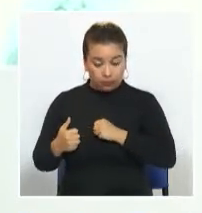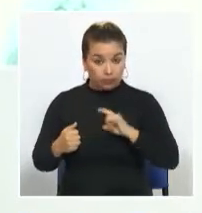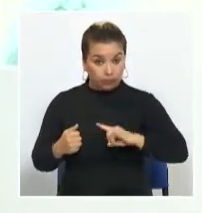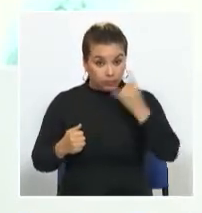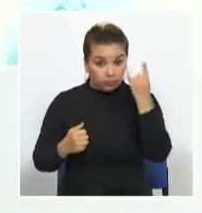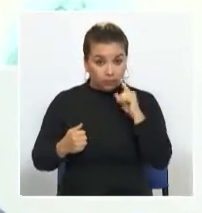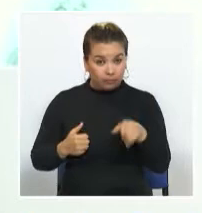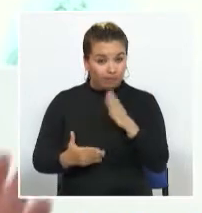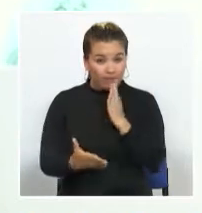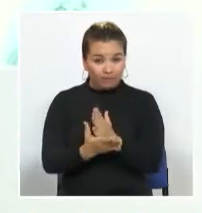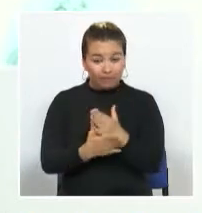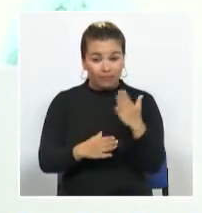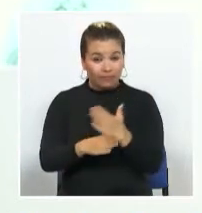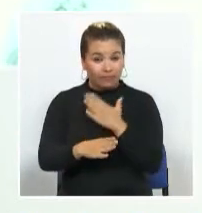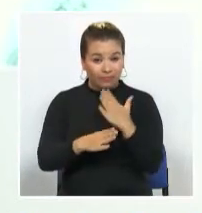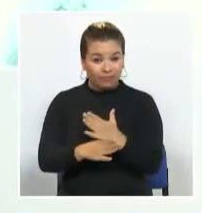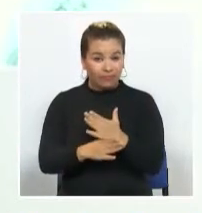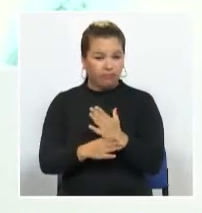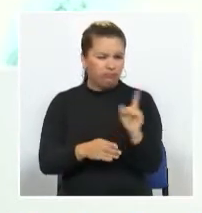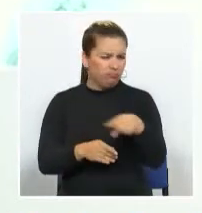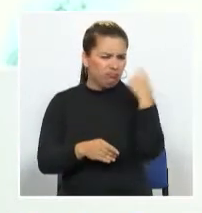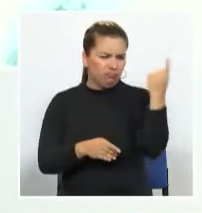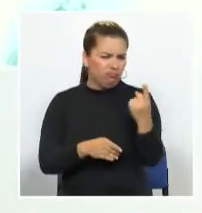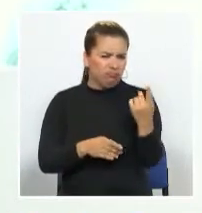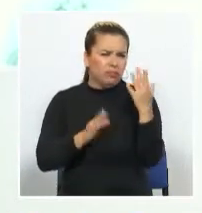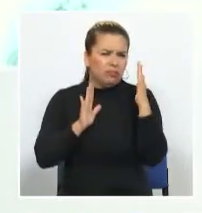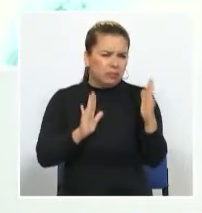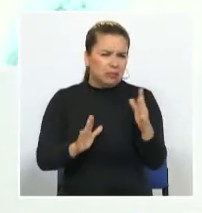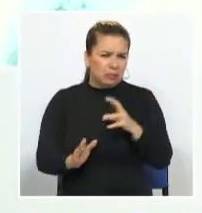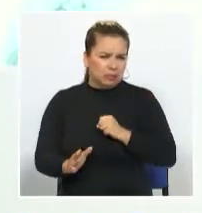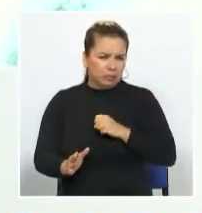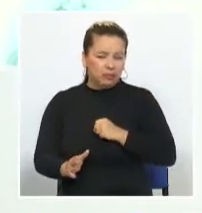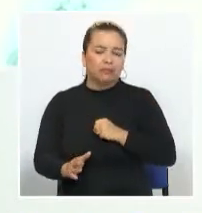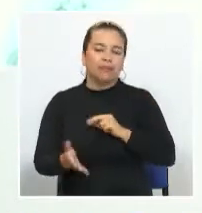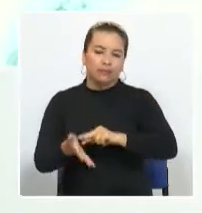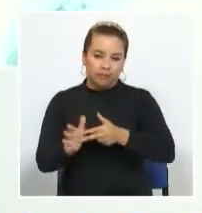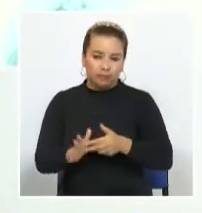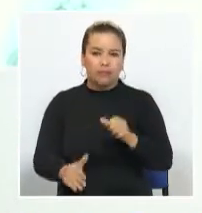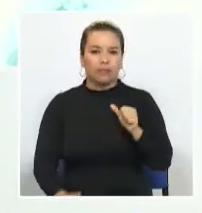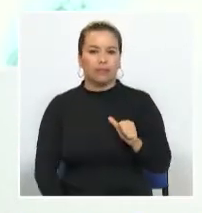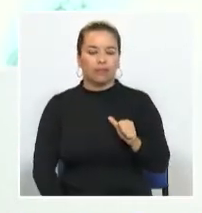corazón, en términos generales hablamos de una arritmia cardíaca.